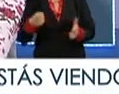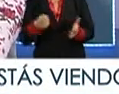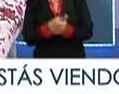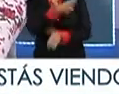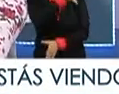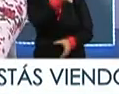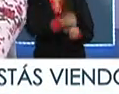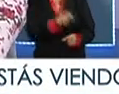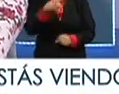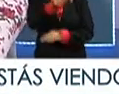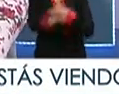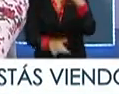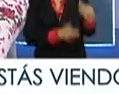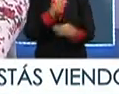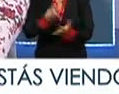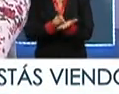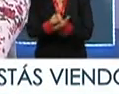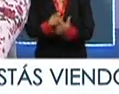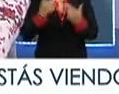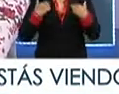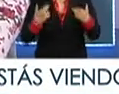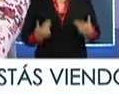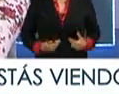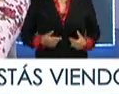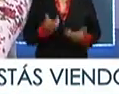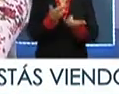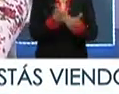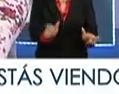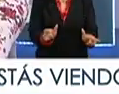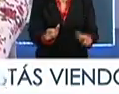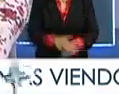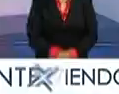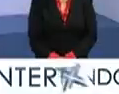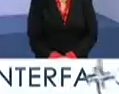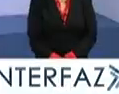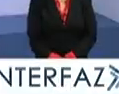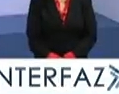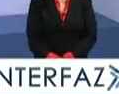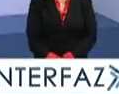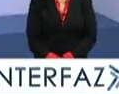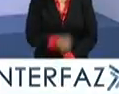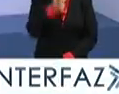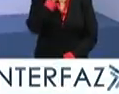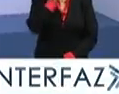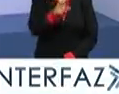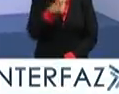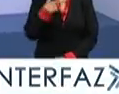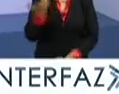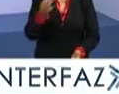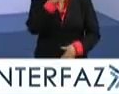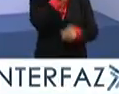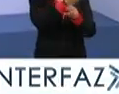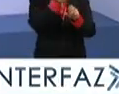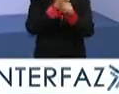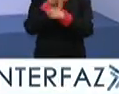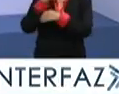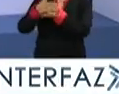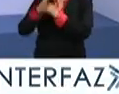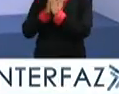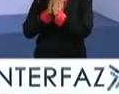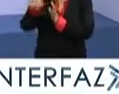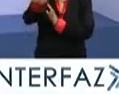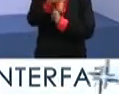plenamente de todos los derechos humanos y las libertades fundamentales. También insta a los estados a